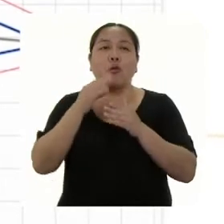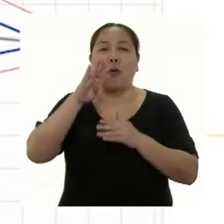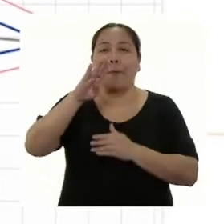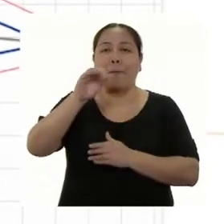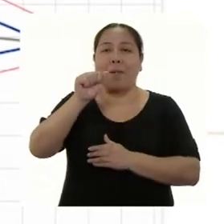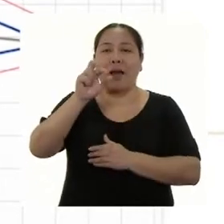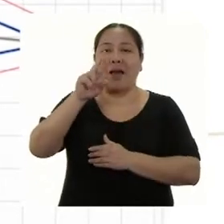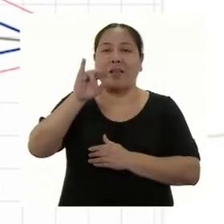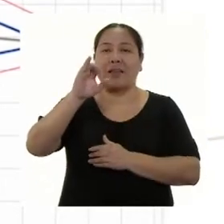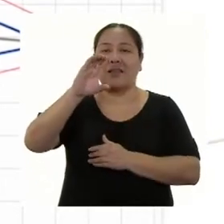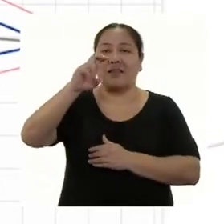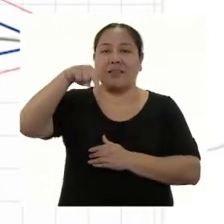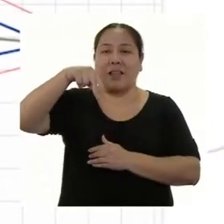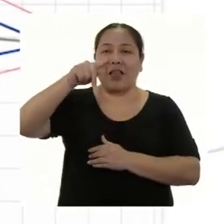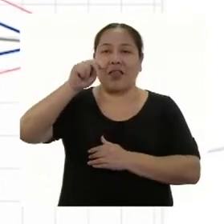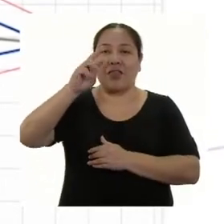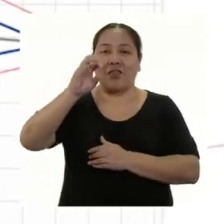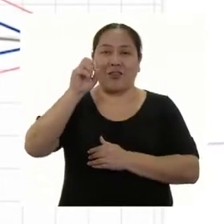baricentro.